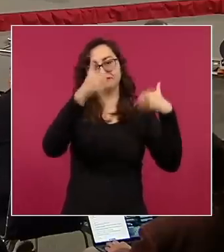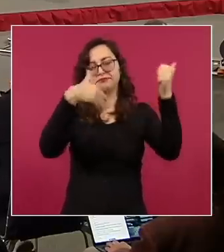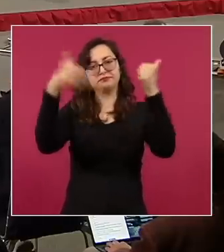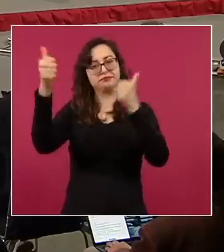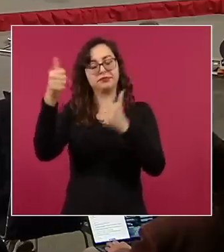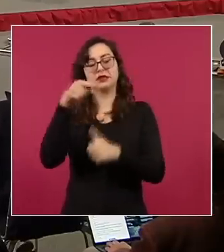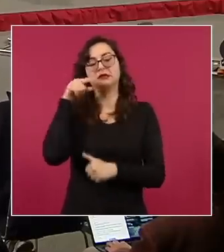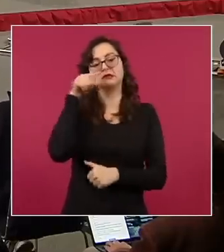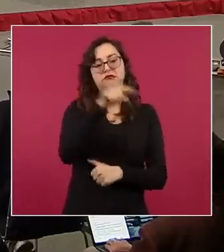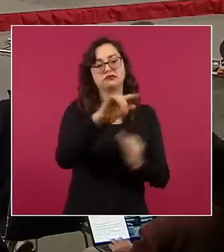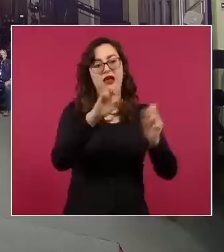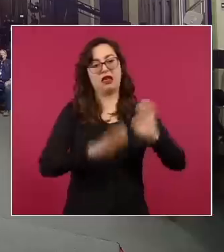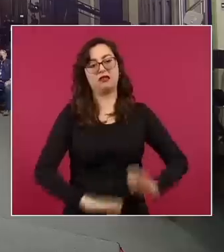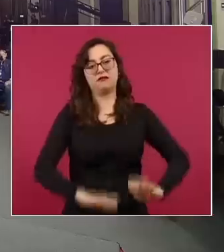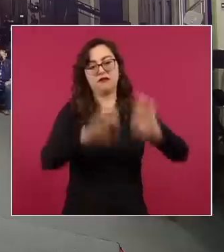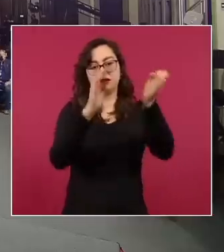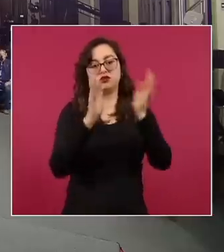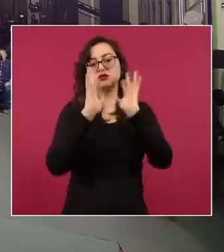señor presidente.